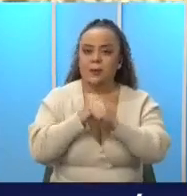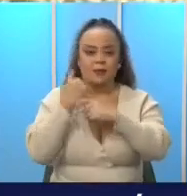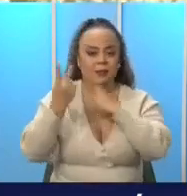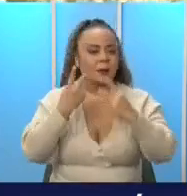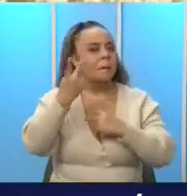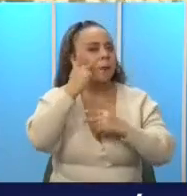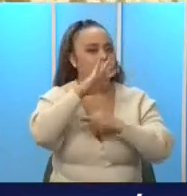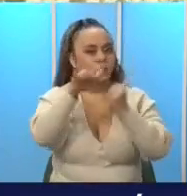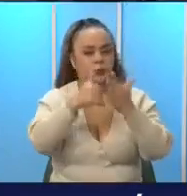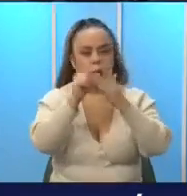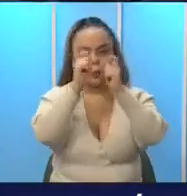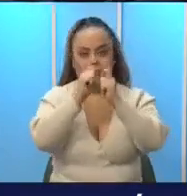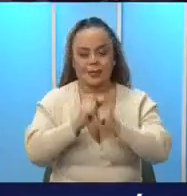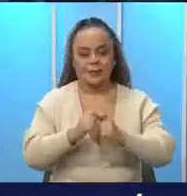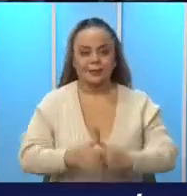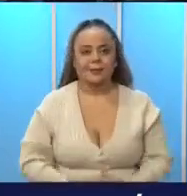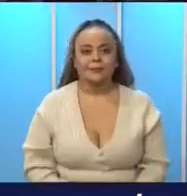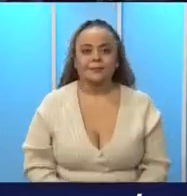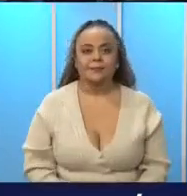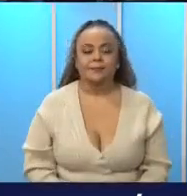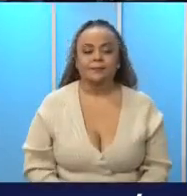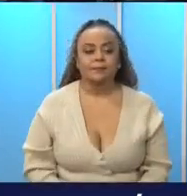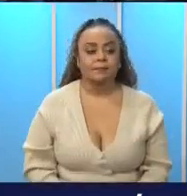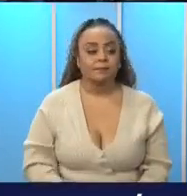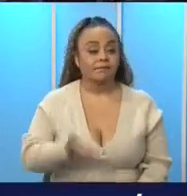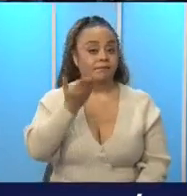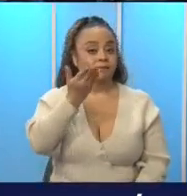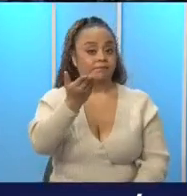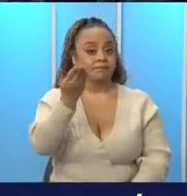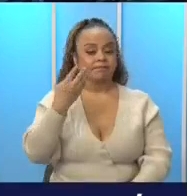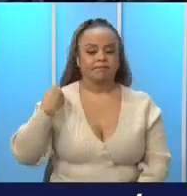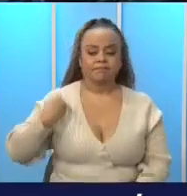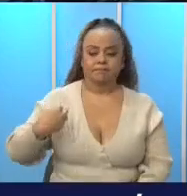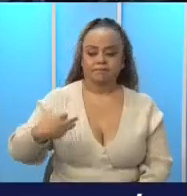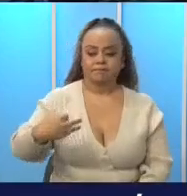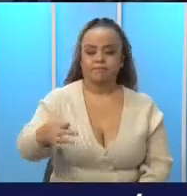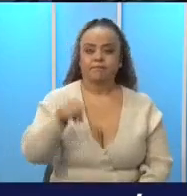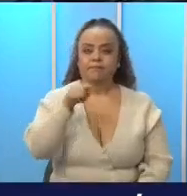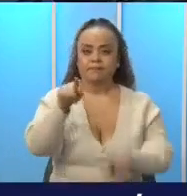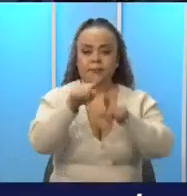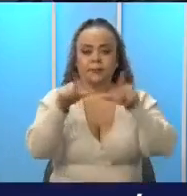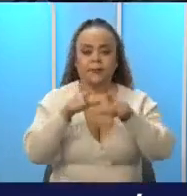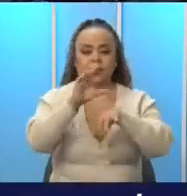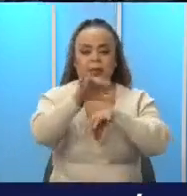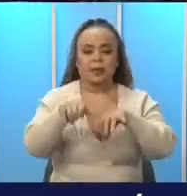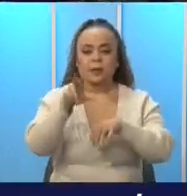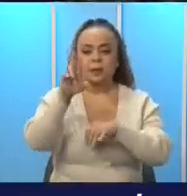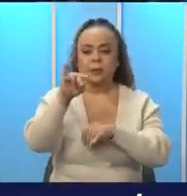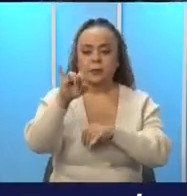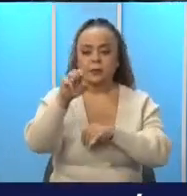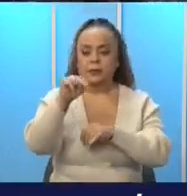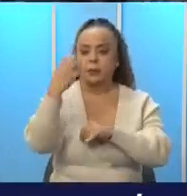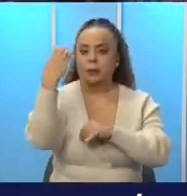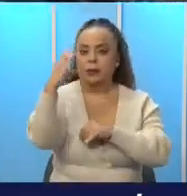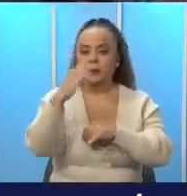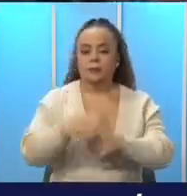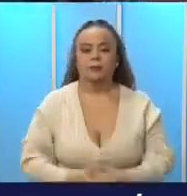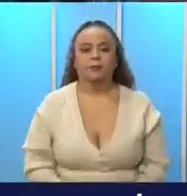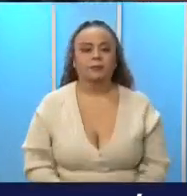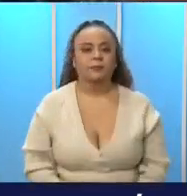todos los detalles así se encuentra el día a día en este sector del cantón de la unión en